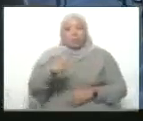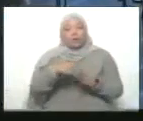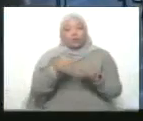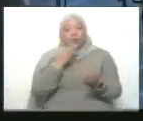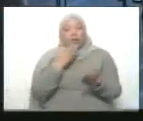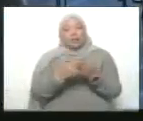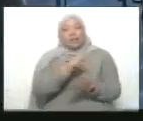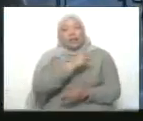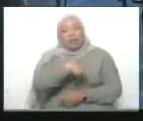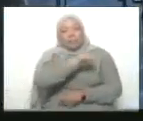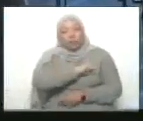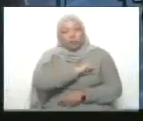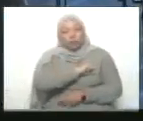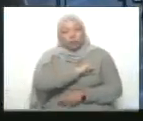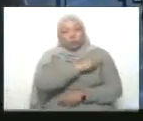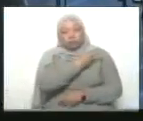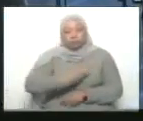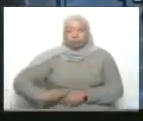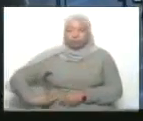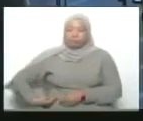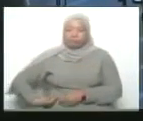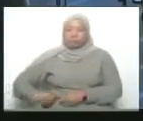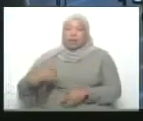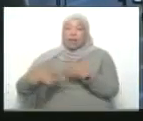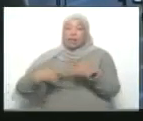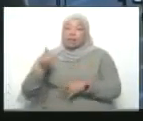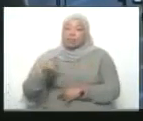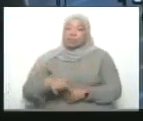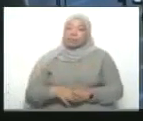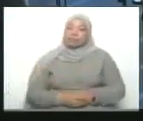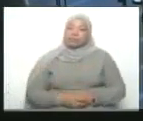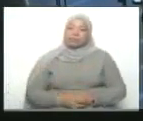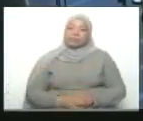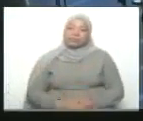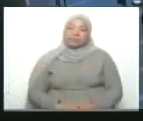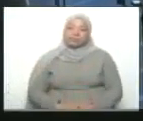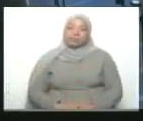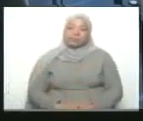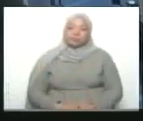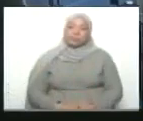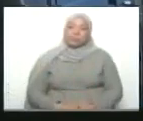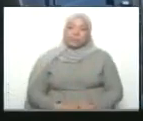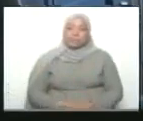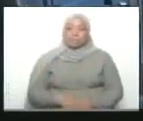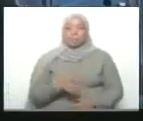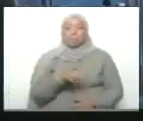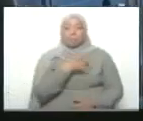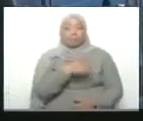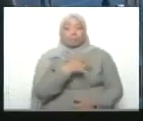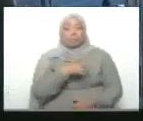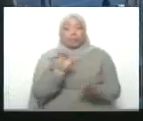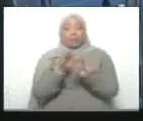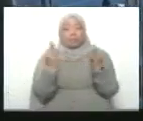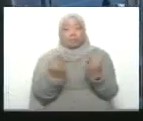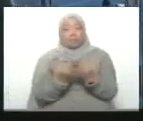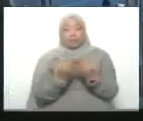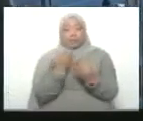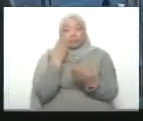y a todas las personas que organizaron el evento. Les agradezco mucho y estoy muy contento de estar aquí. Me siento en